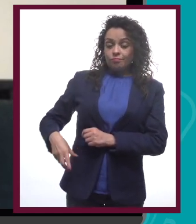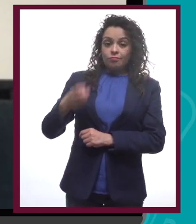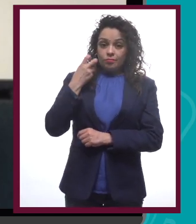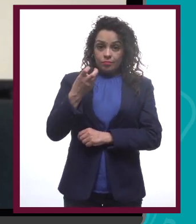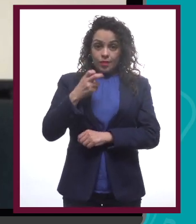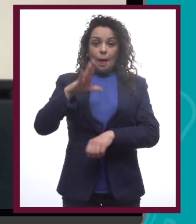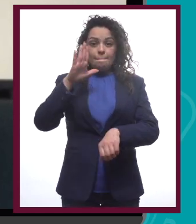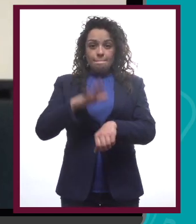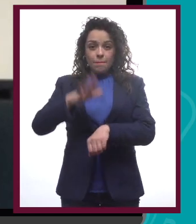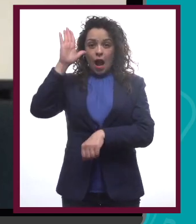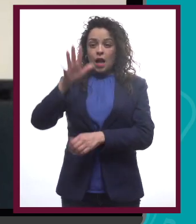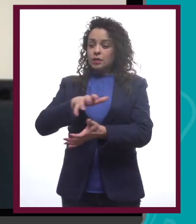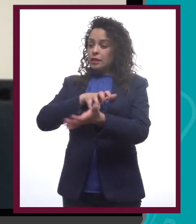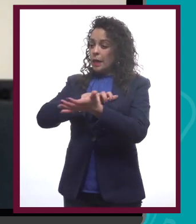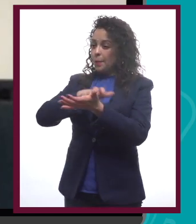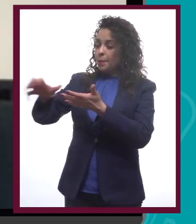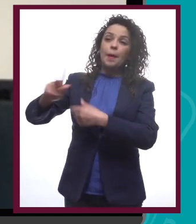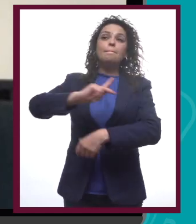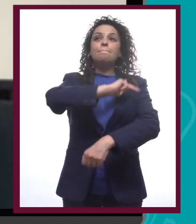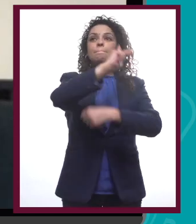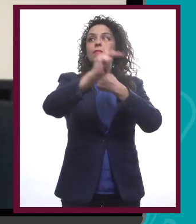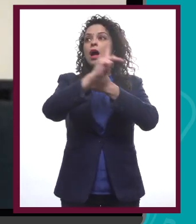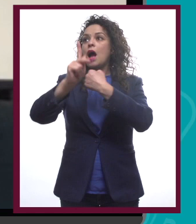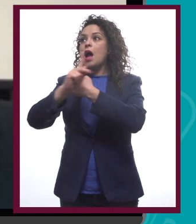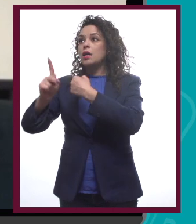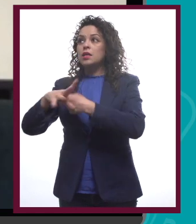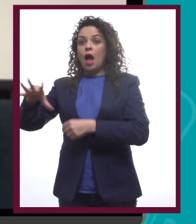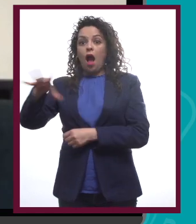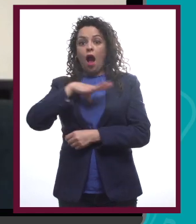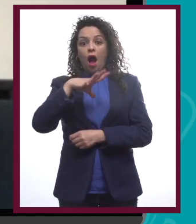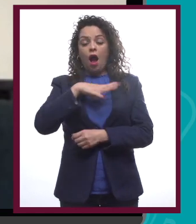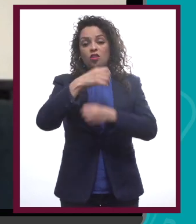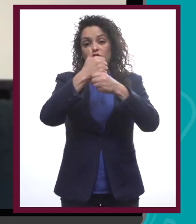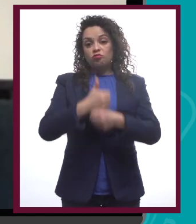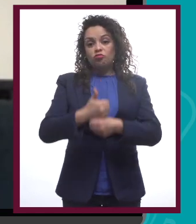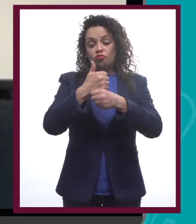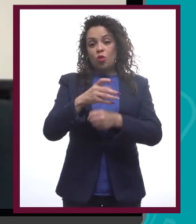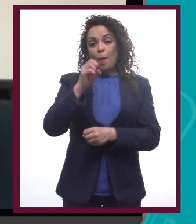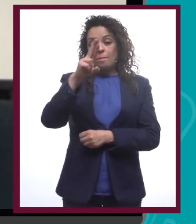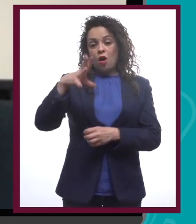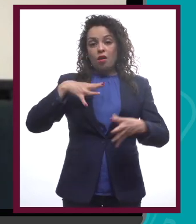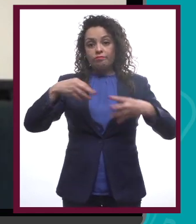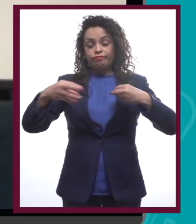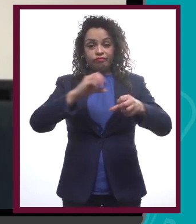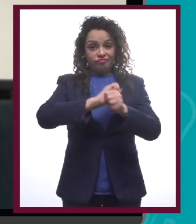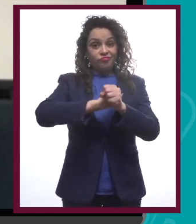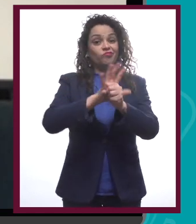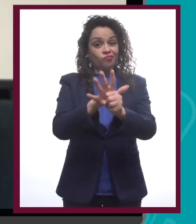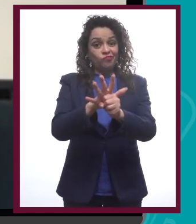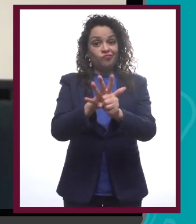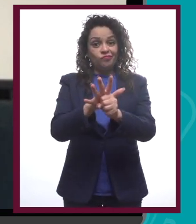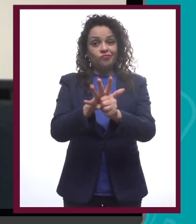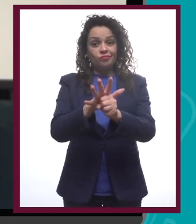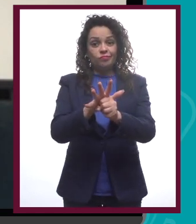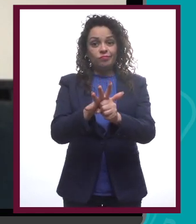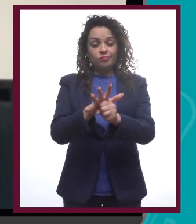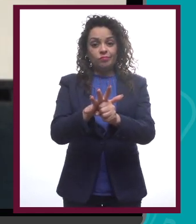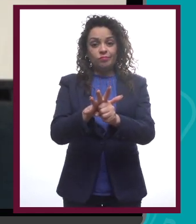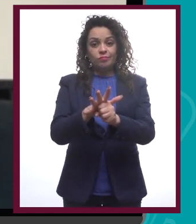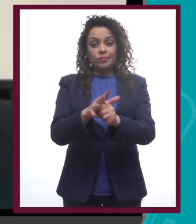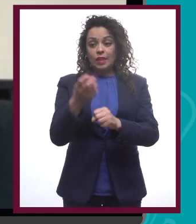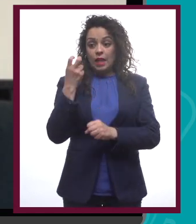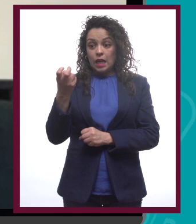que en la gran mayoría de los países que, pues, que hemos padecido los efectos del